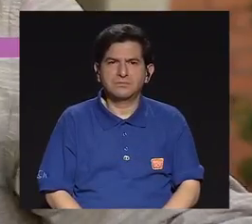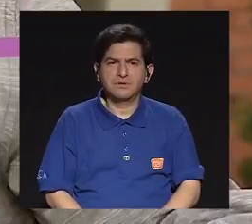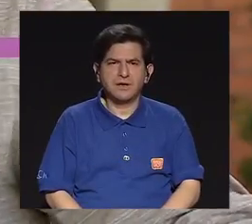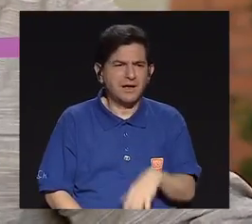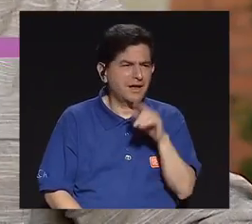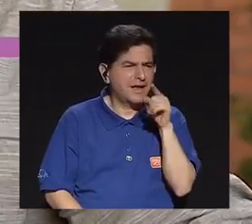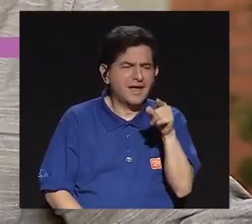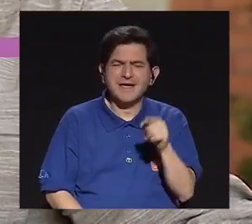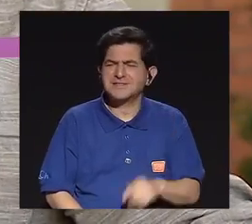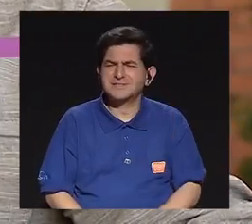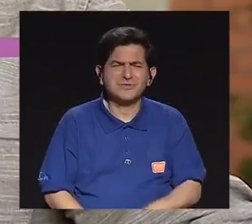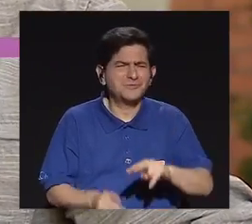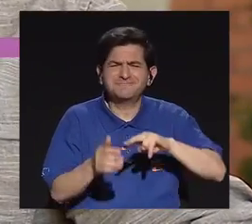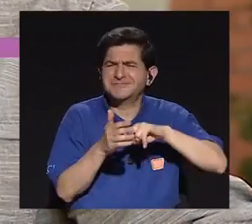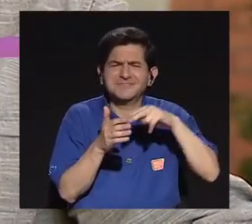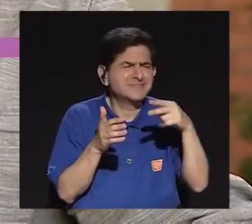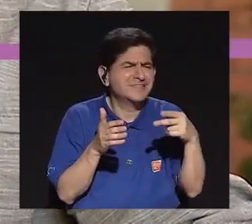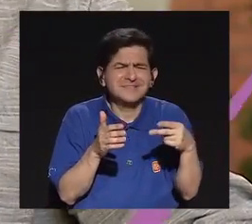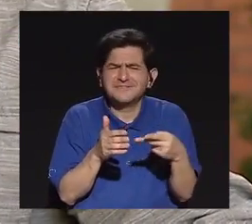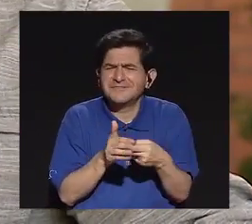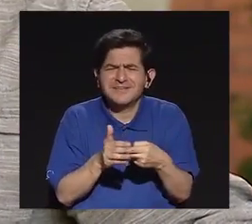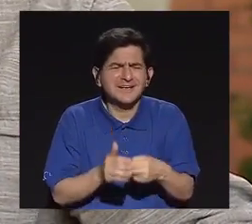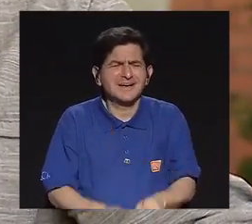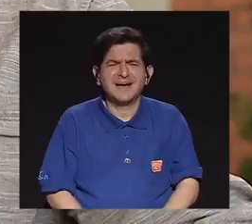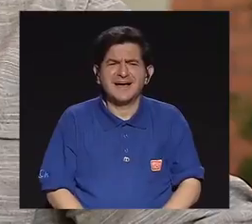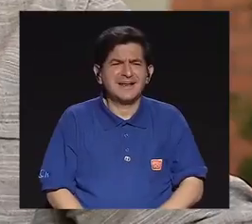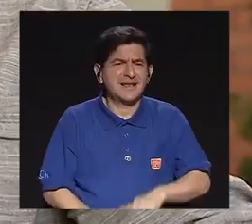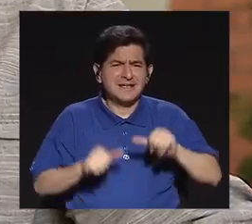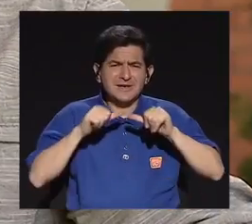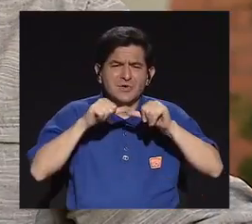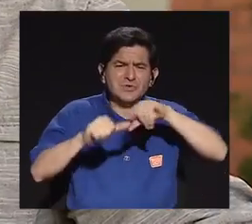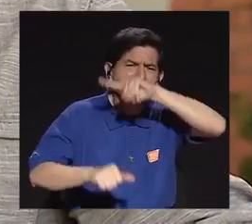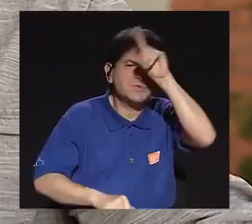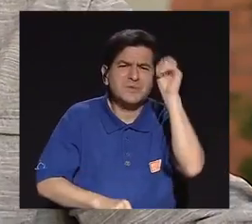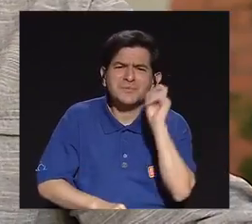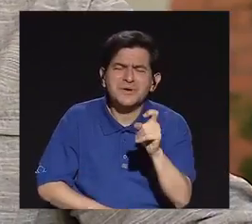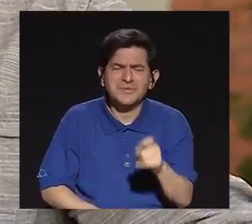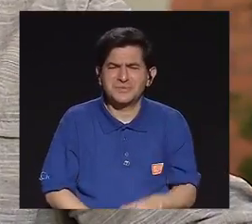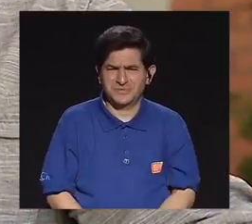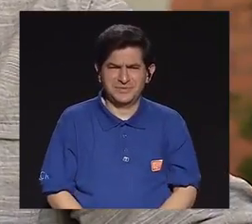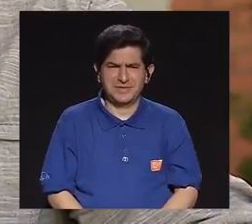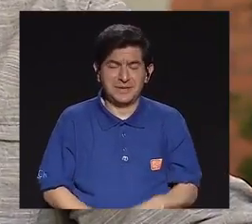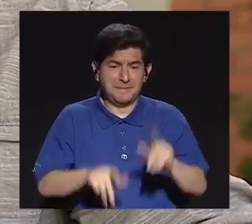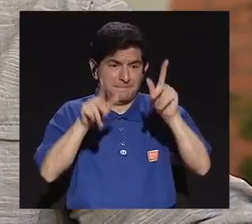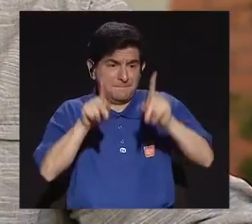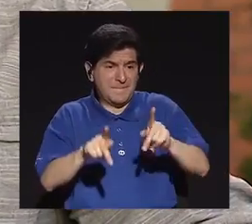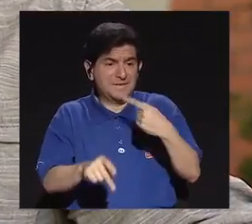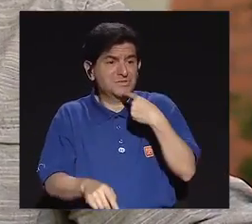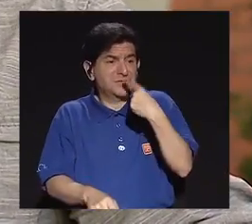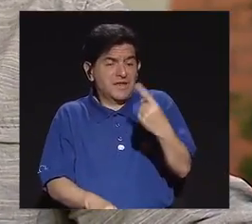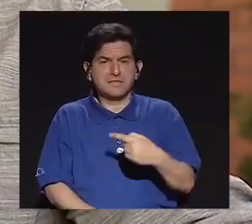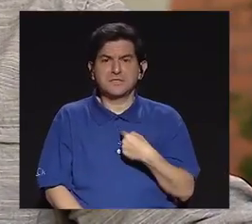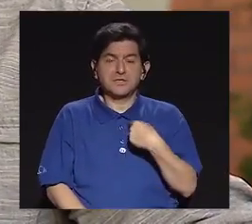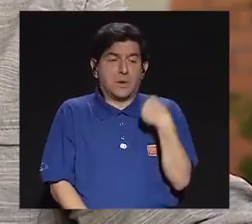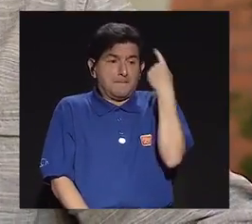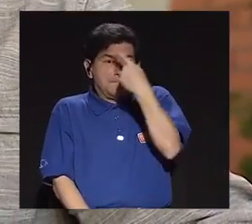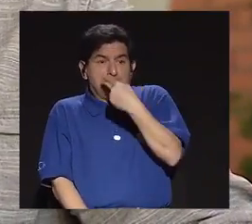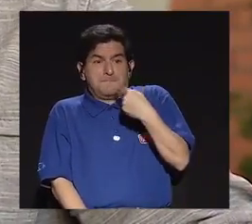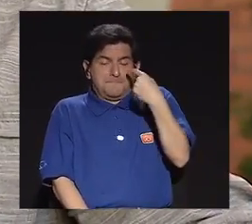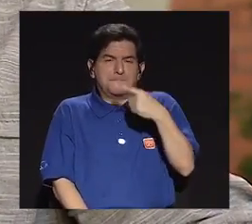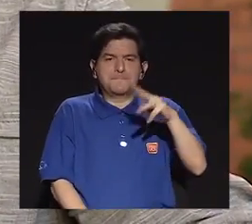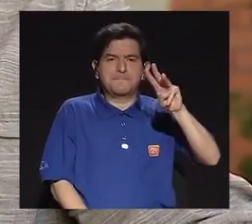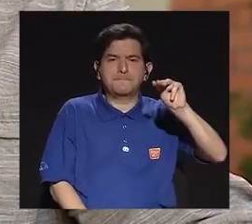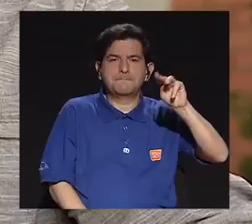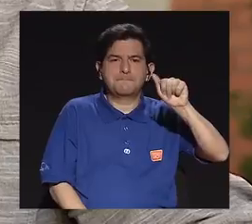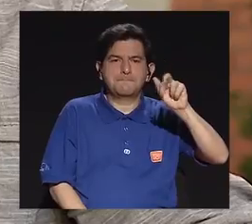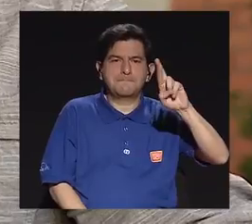¿cómo traducir el me estoy mareando? ¿O cuál es la siguiente pregunta cuando una persona dice me estoy mareando?